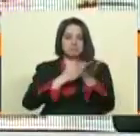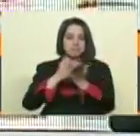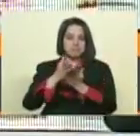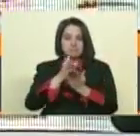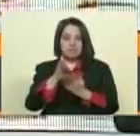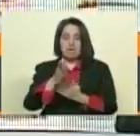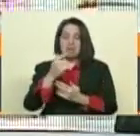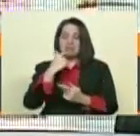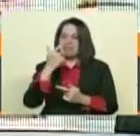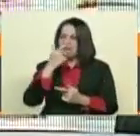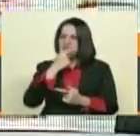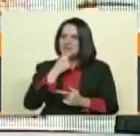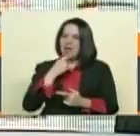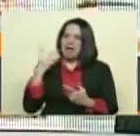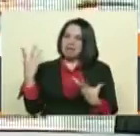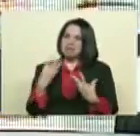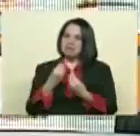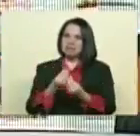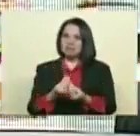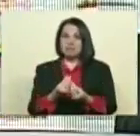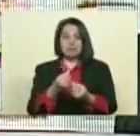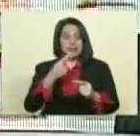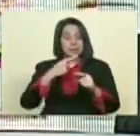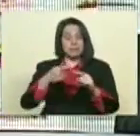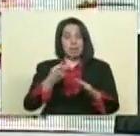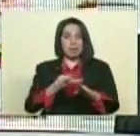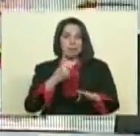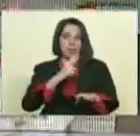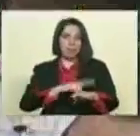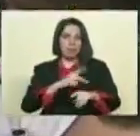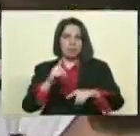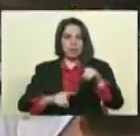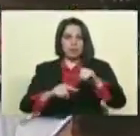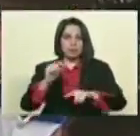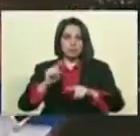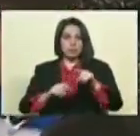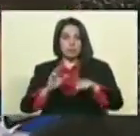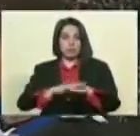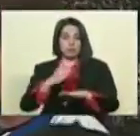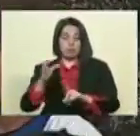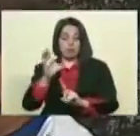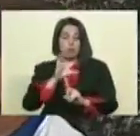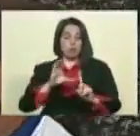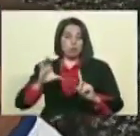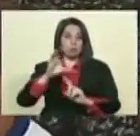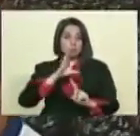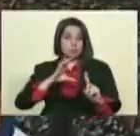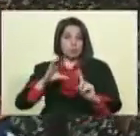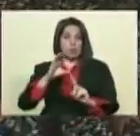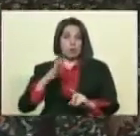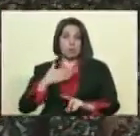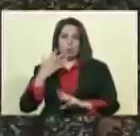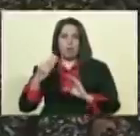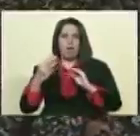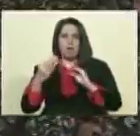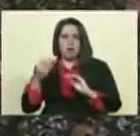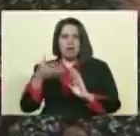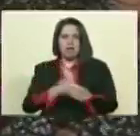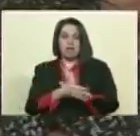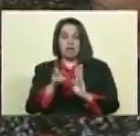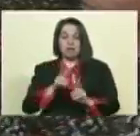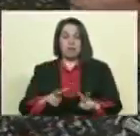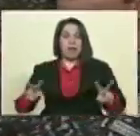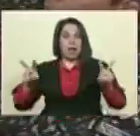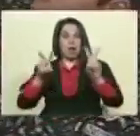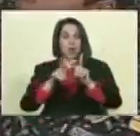supuestamente más fácil, pero el peor de los caminos. La cultura, pudiéramos decir, cuando hablamos de cultura, son los valores que están en la